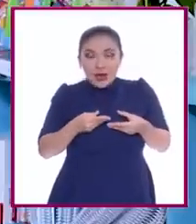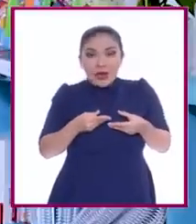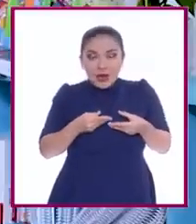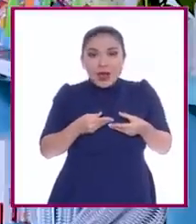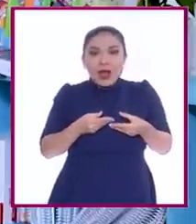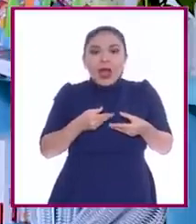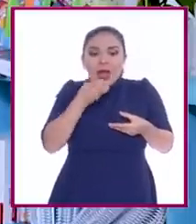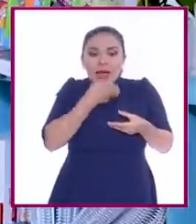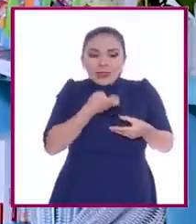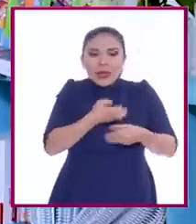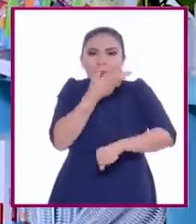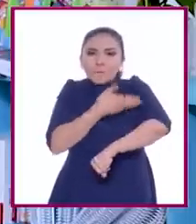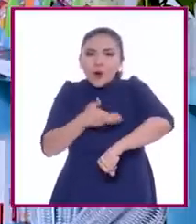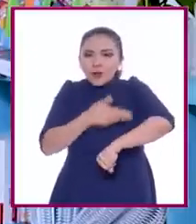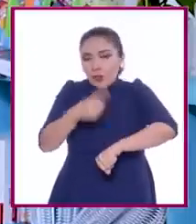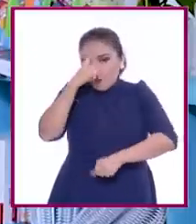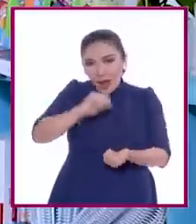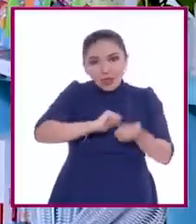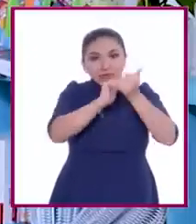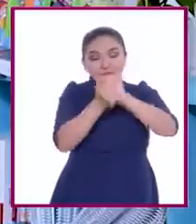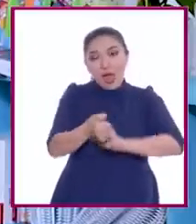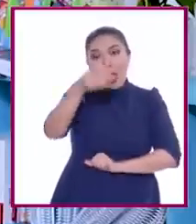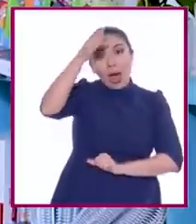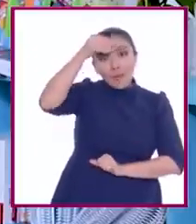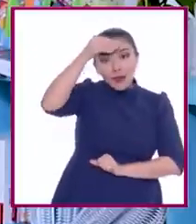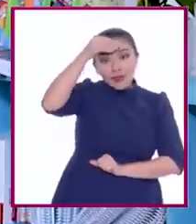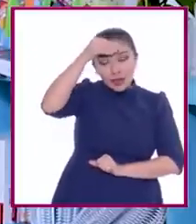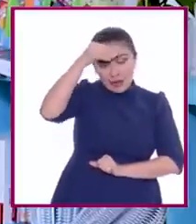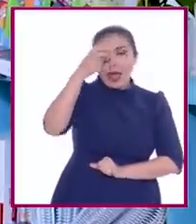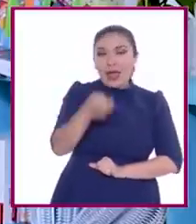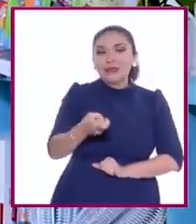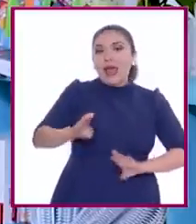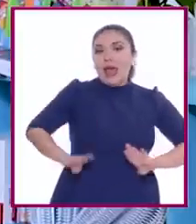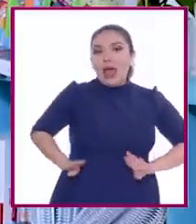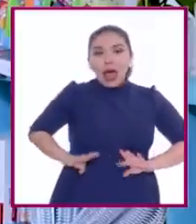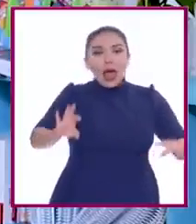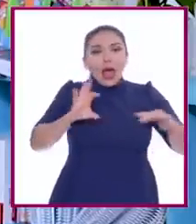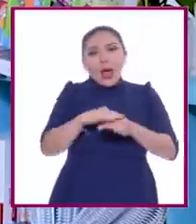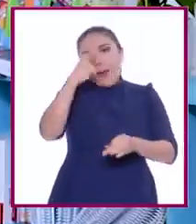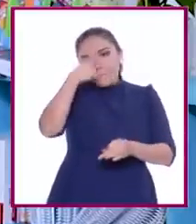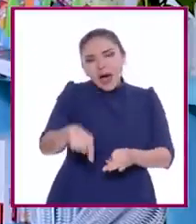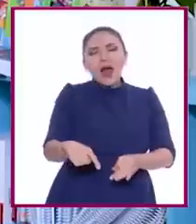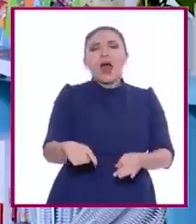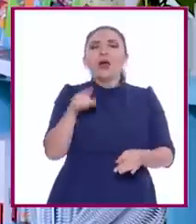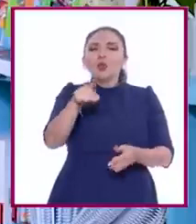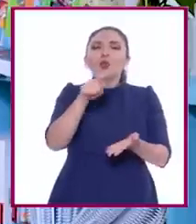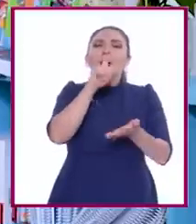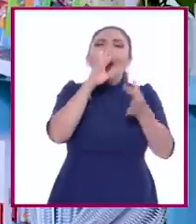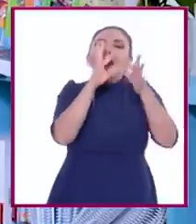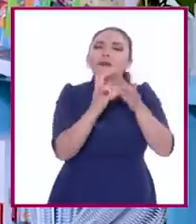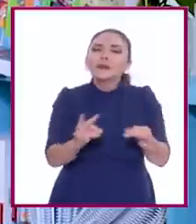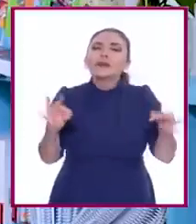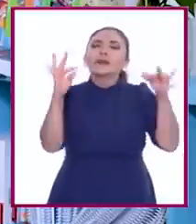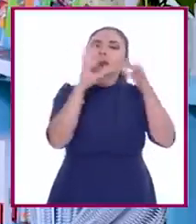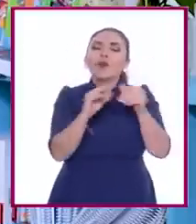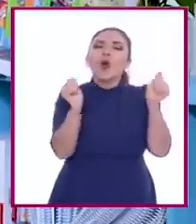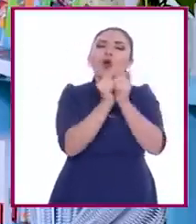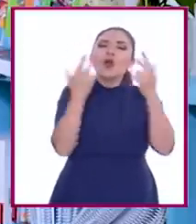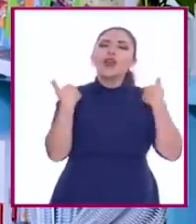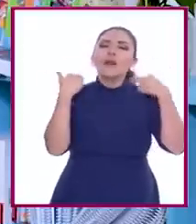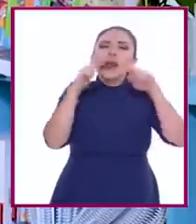el proceso de desarrollo de aprendizaje, el cual tiene que ver con el hecho de describir y